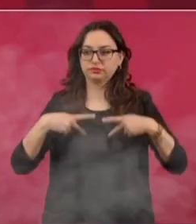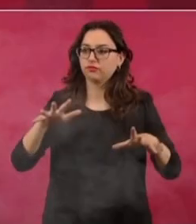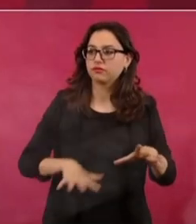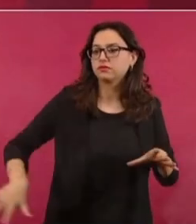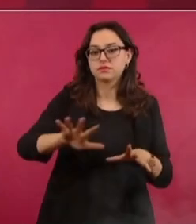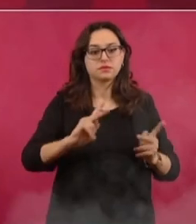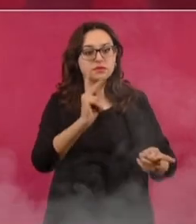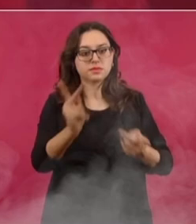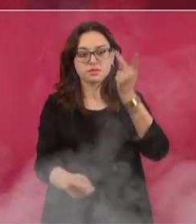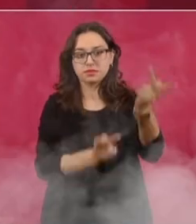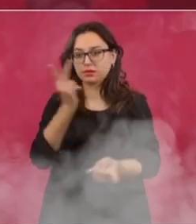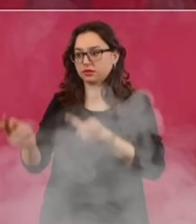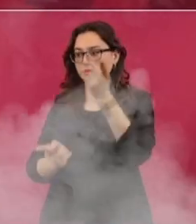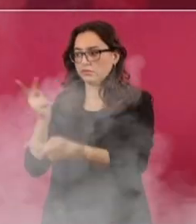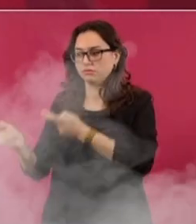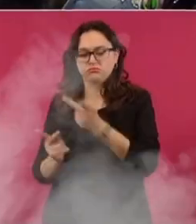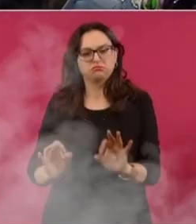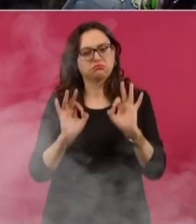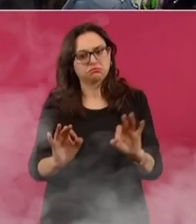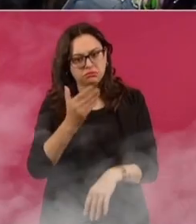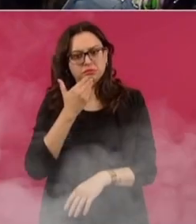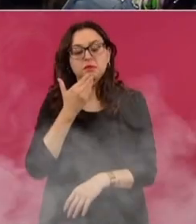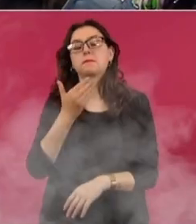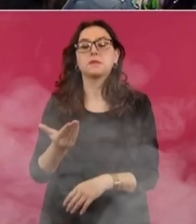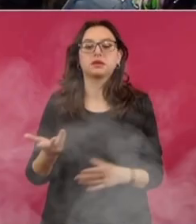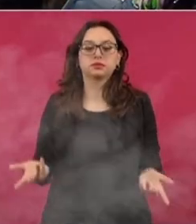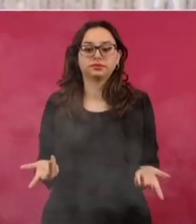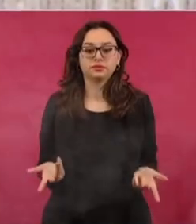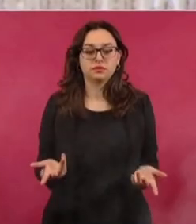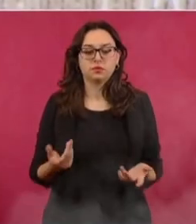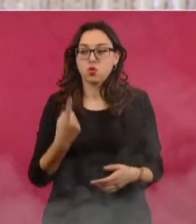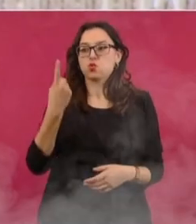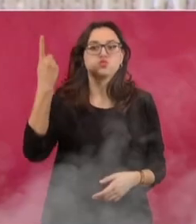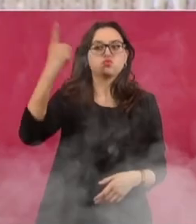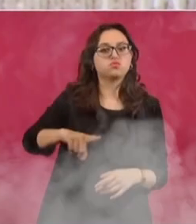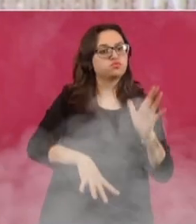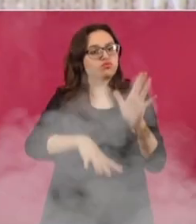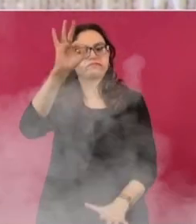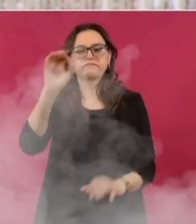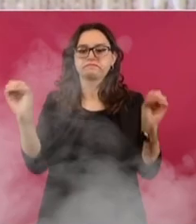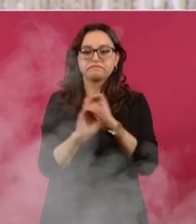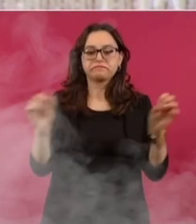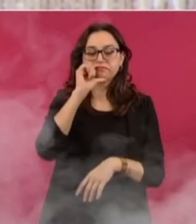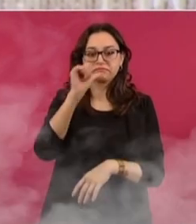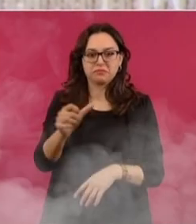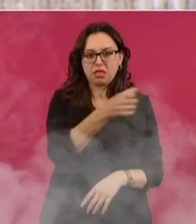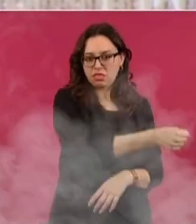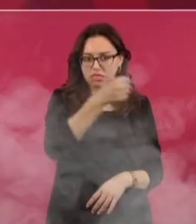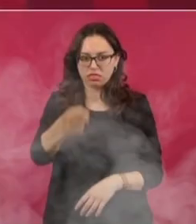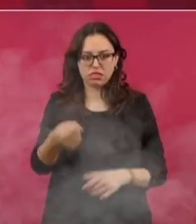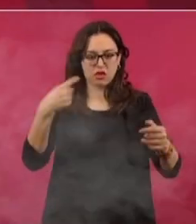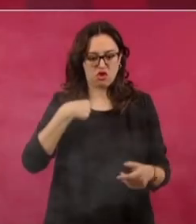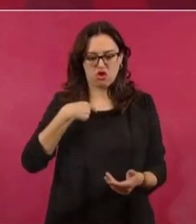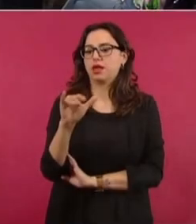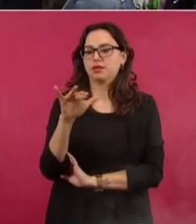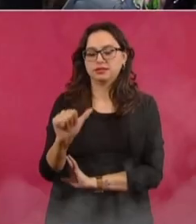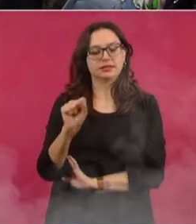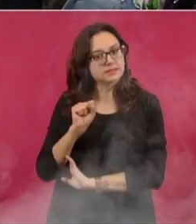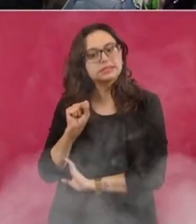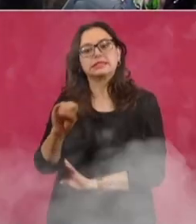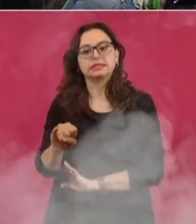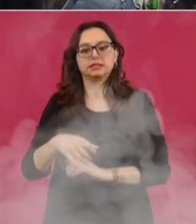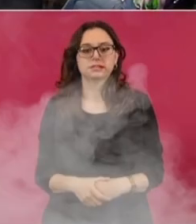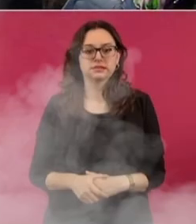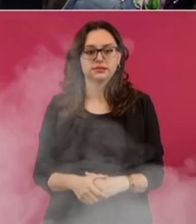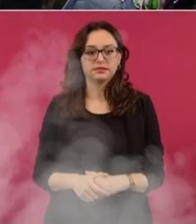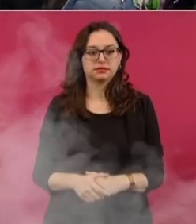es un buen método porque no hay dedazo no las disposiciones siguen a democracia los